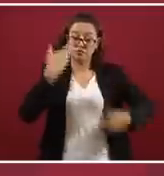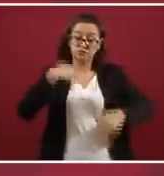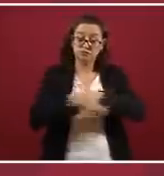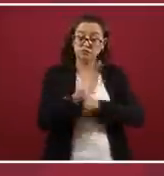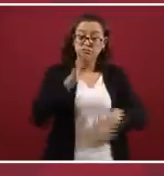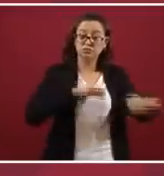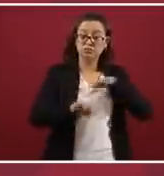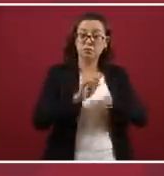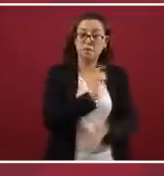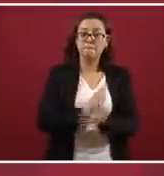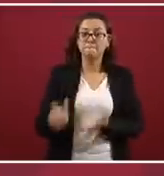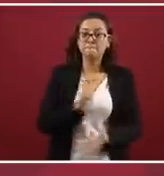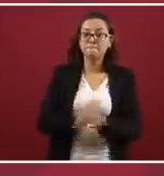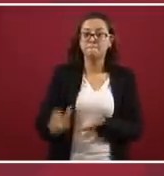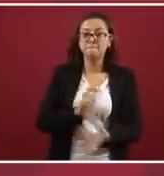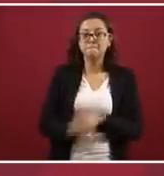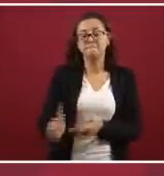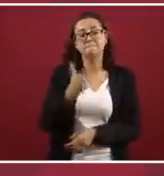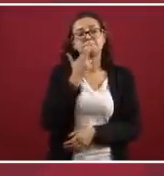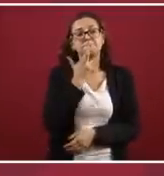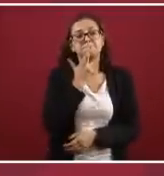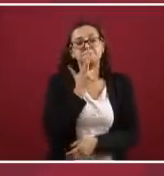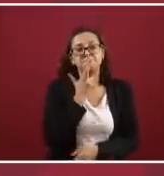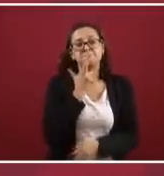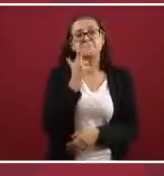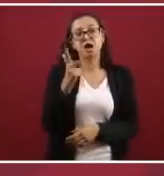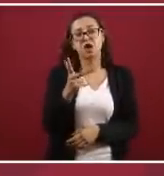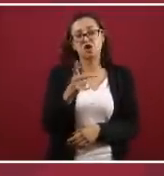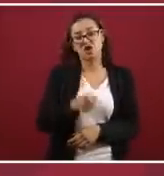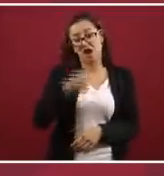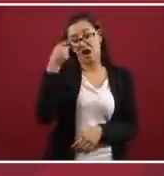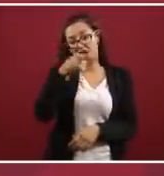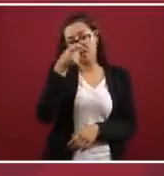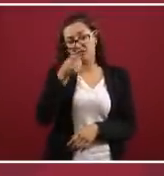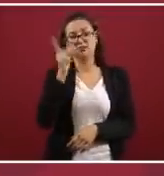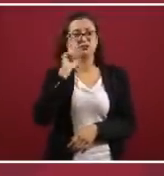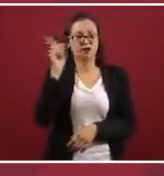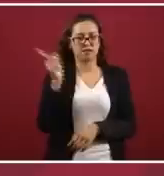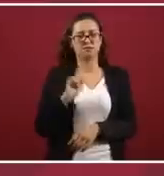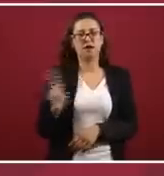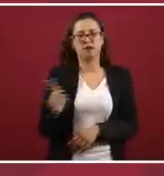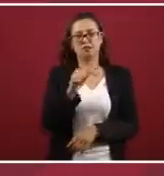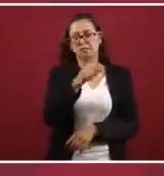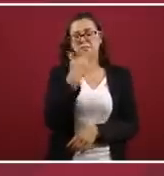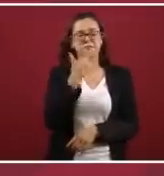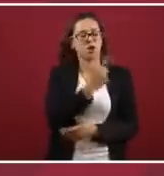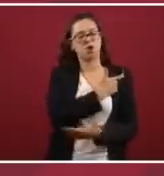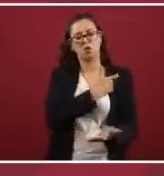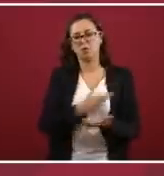minero, esa mina en particular en Zacatecas.